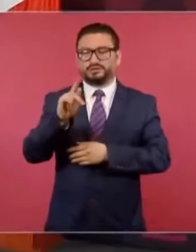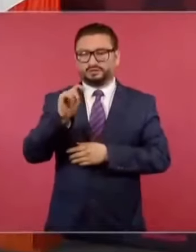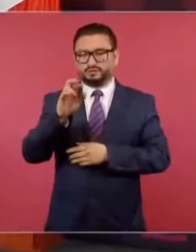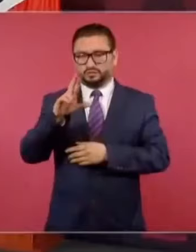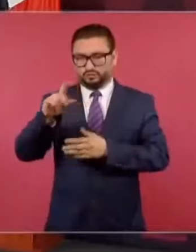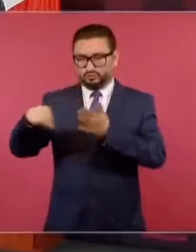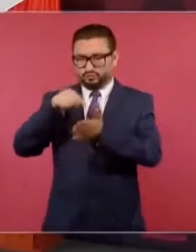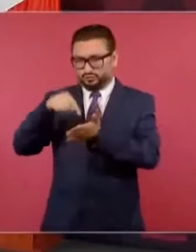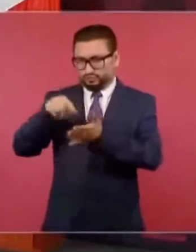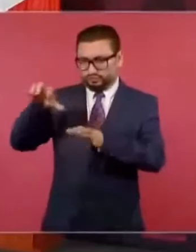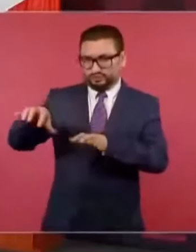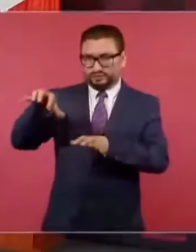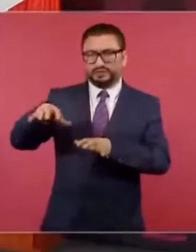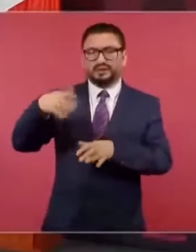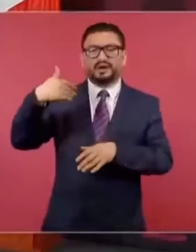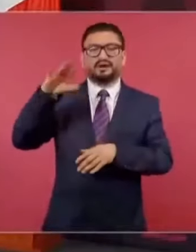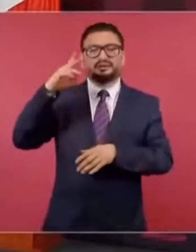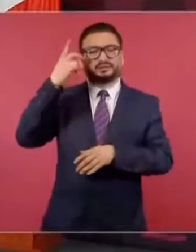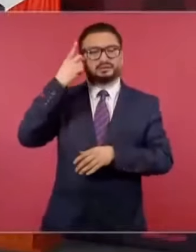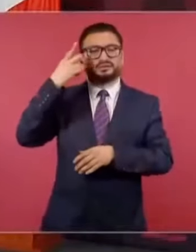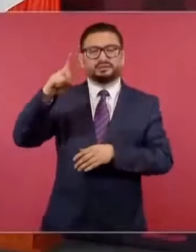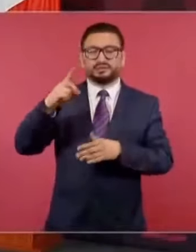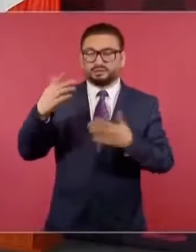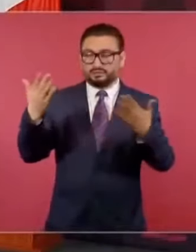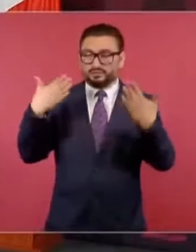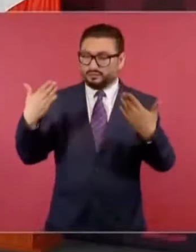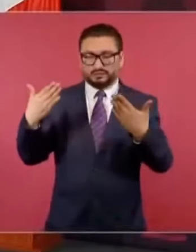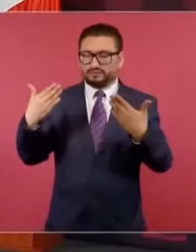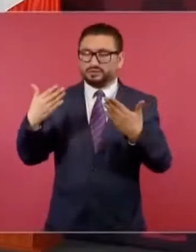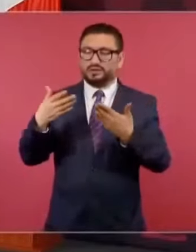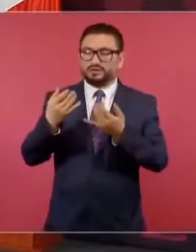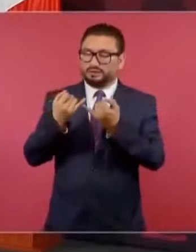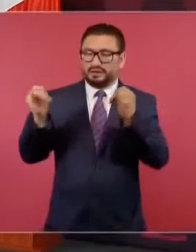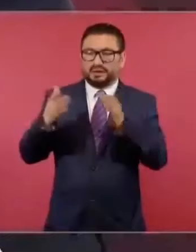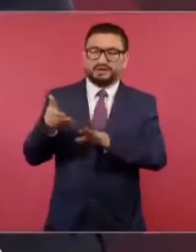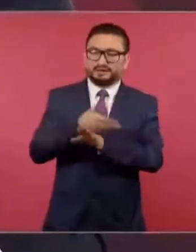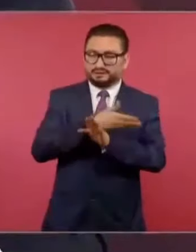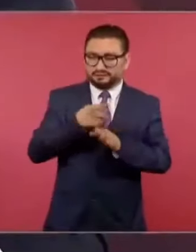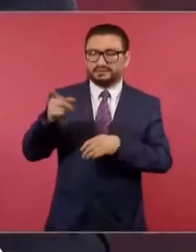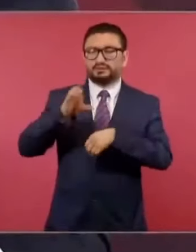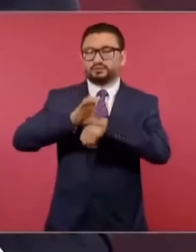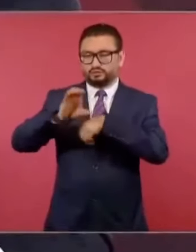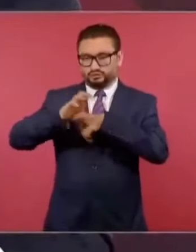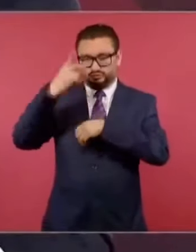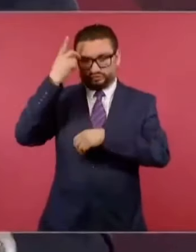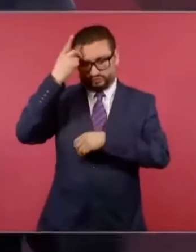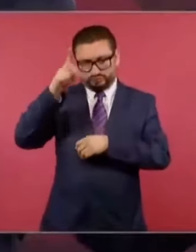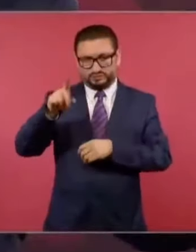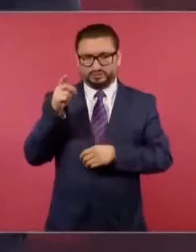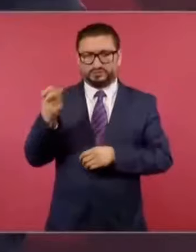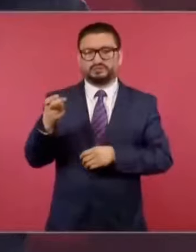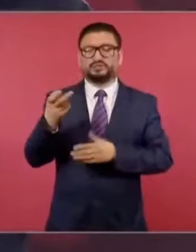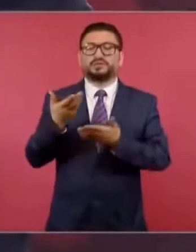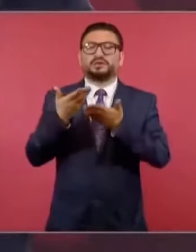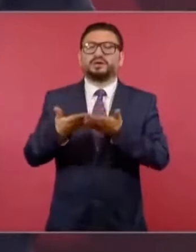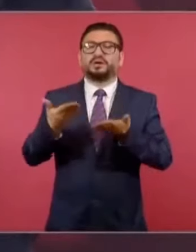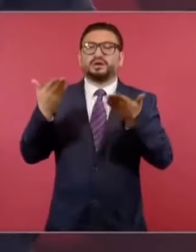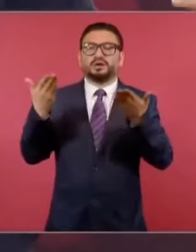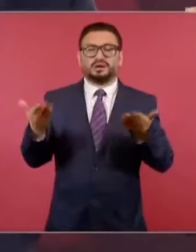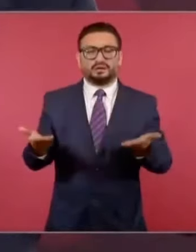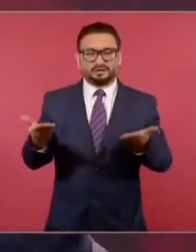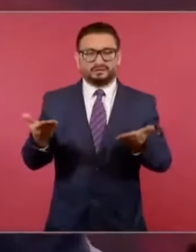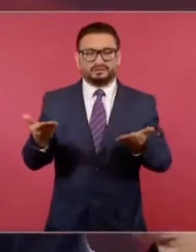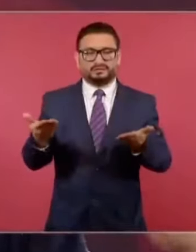pertenecía antes de la independencia de Panamá a Colombia entonces ahora